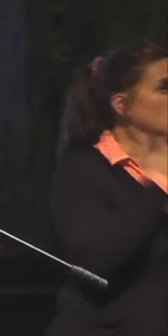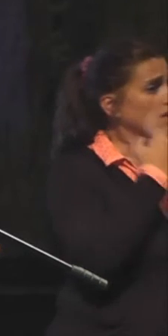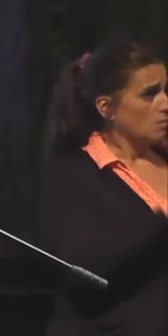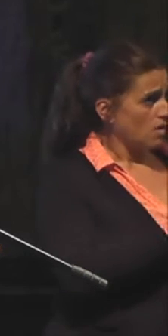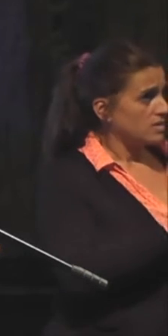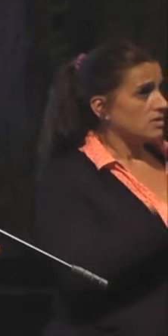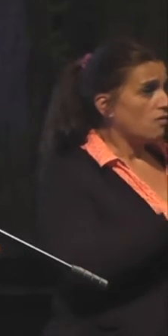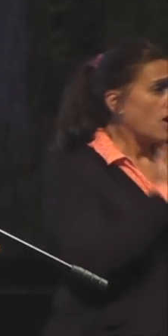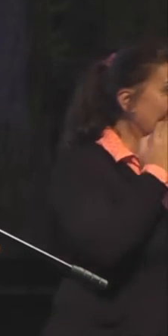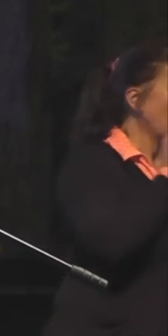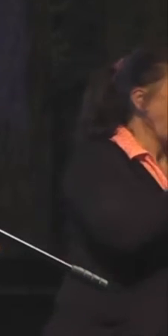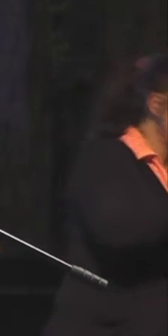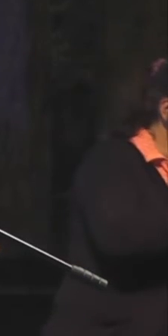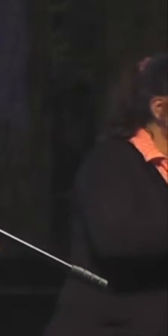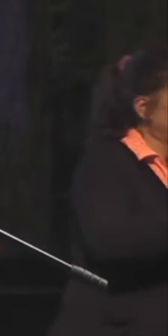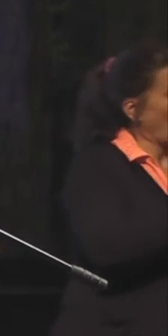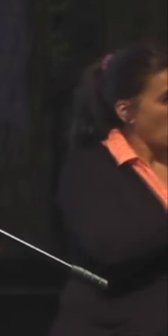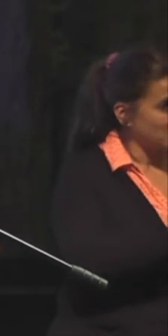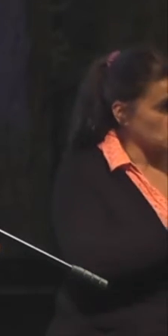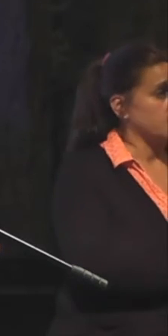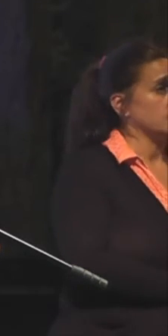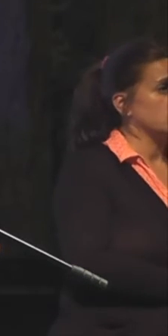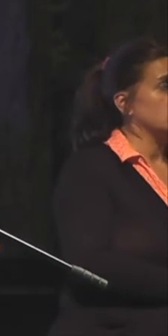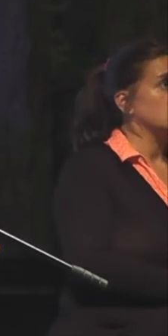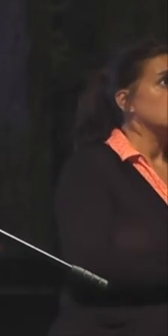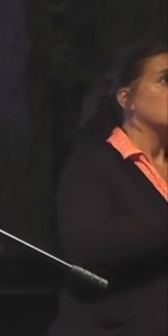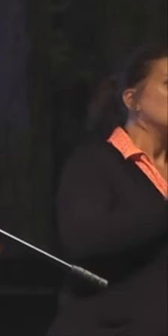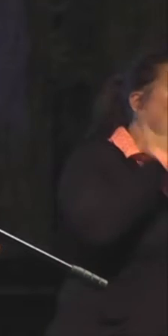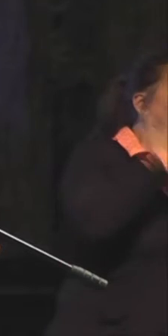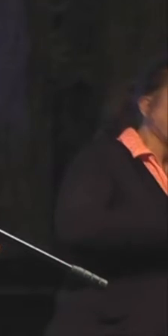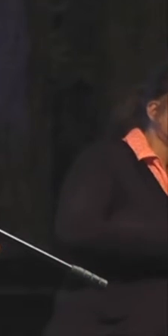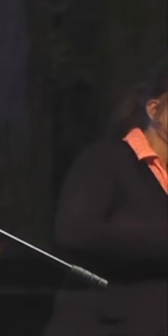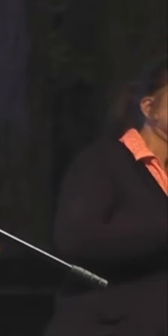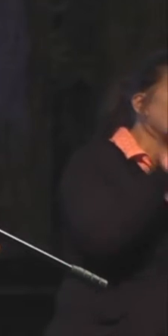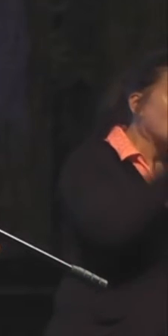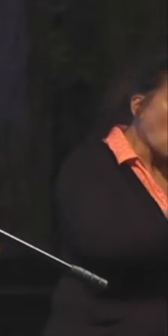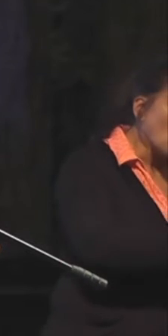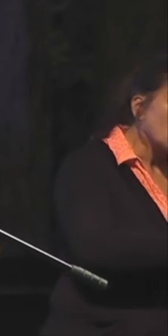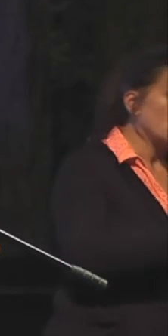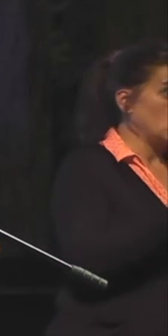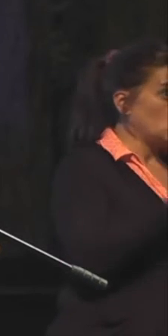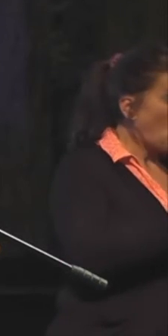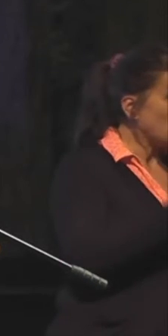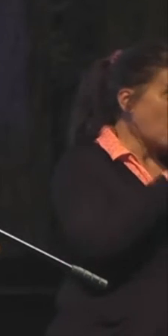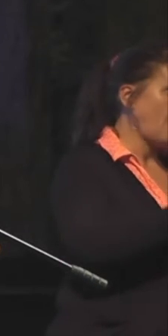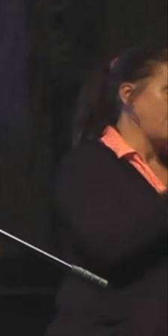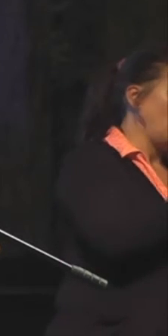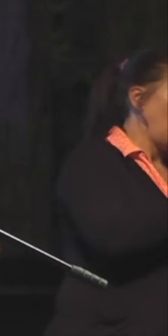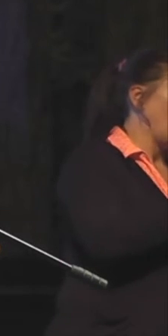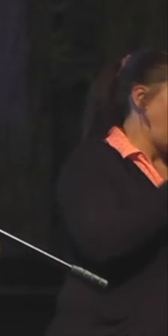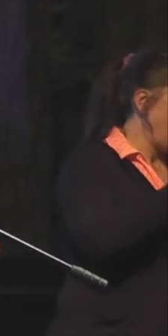lo fue wing y yo creo que todos los que hoy ocupamos algún lugar sobre todo aquí en esta